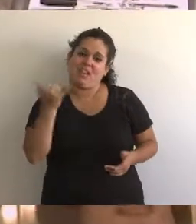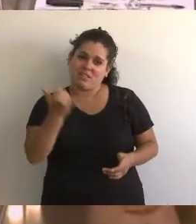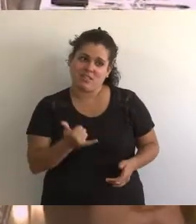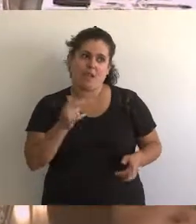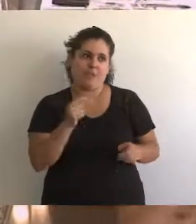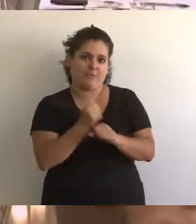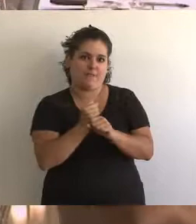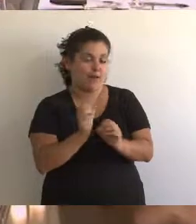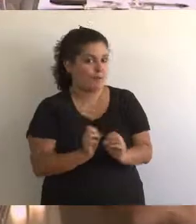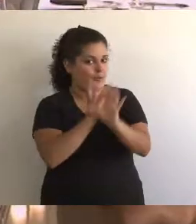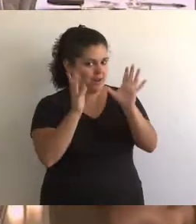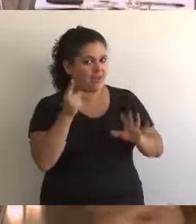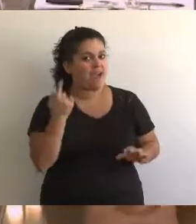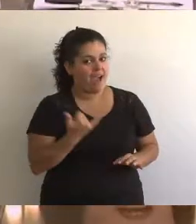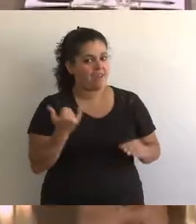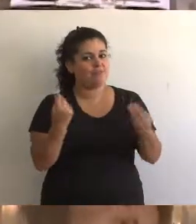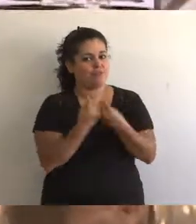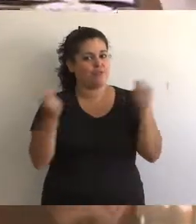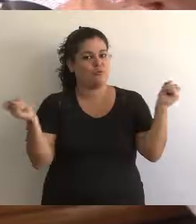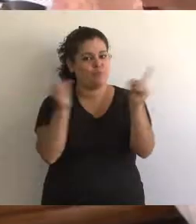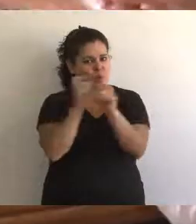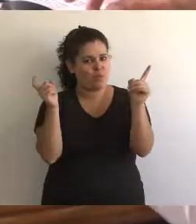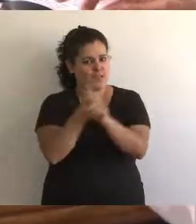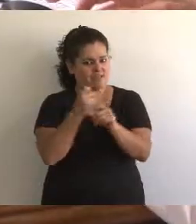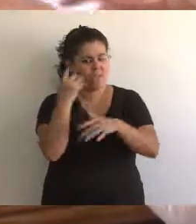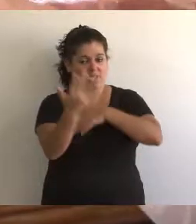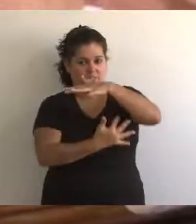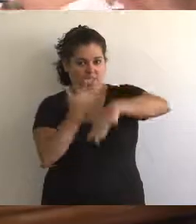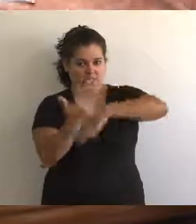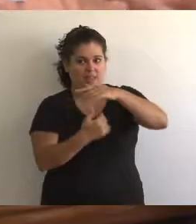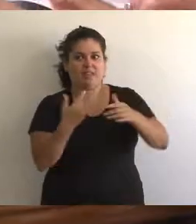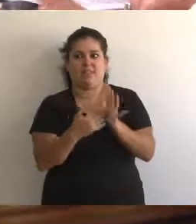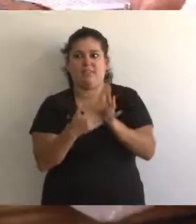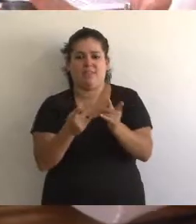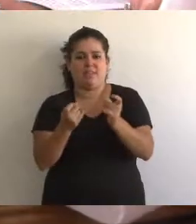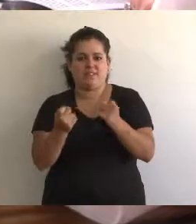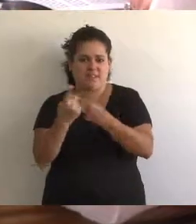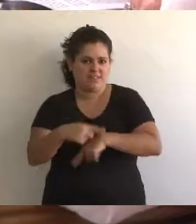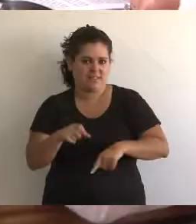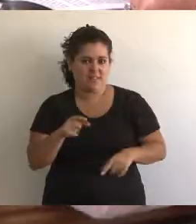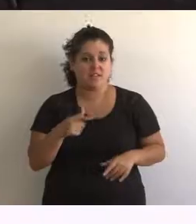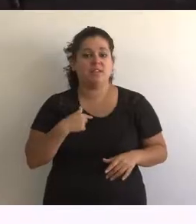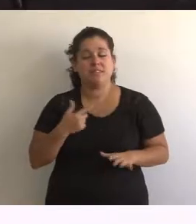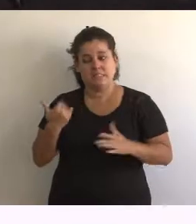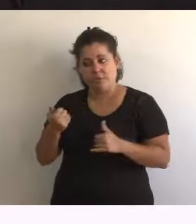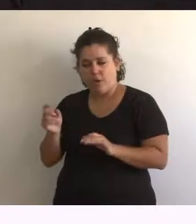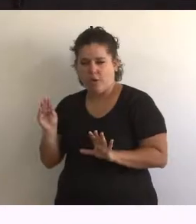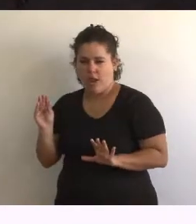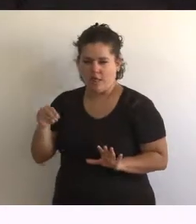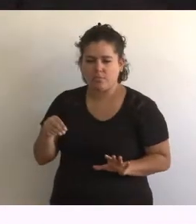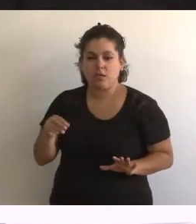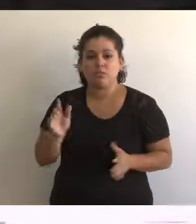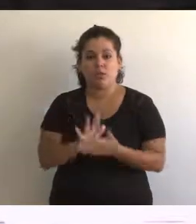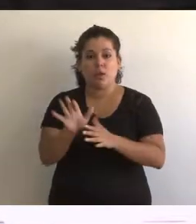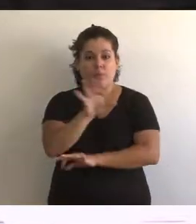además tienen un trabajo esclavo en muchos casos. Entonces hay muchas problemáticas que se mezclan en base a las necesidades que puede tener cada territorio del país. Y si me permitís, Sí, volviendo cómo